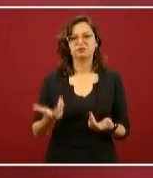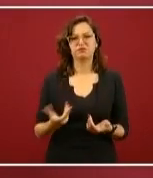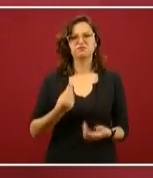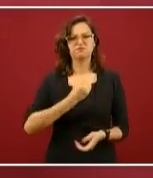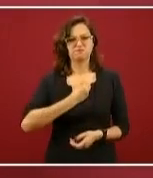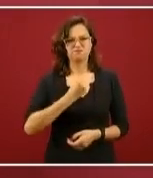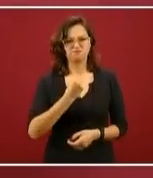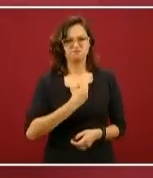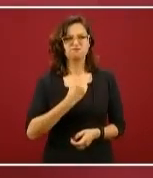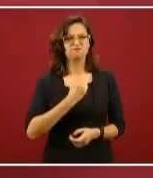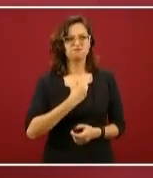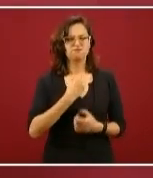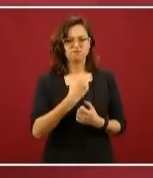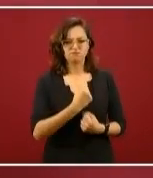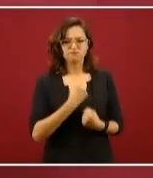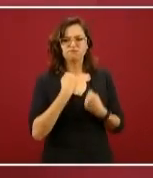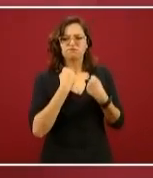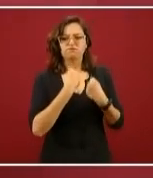resistir